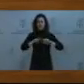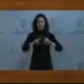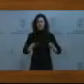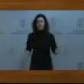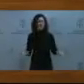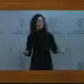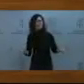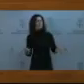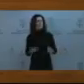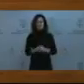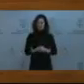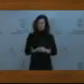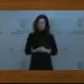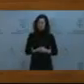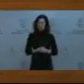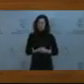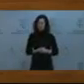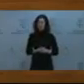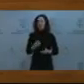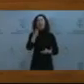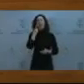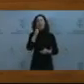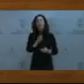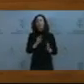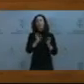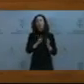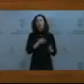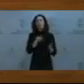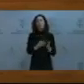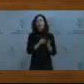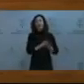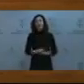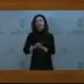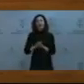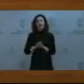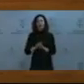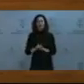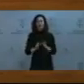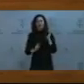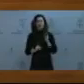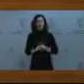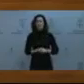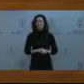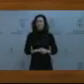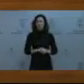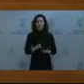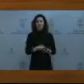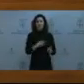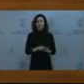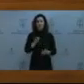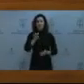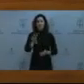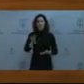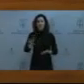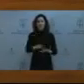realmente con este plan van a orientar a alguien? Porque un plan que además llega 15 meses tarde, 15 meses que España entera